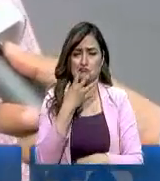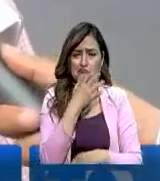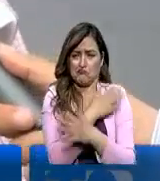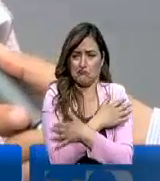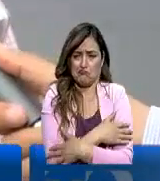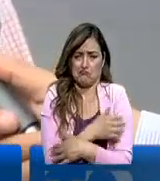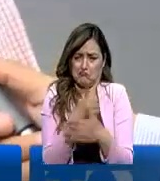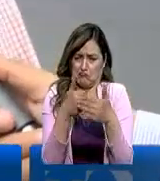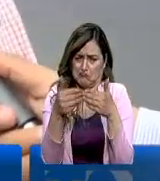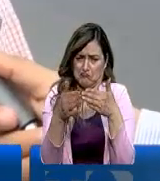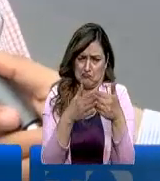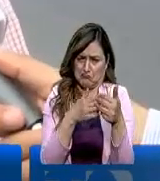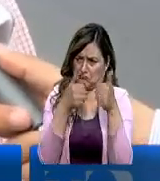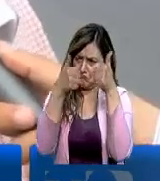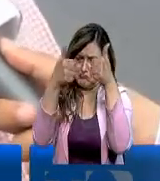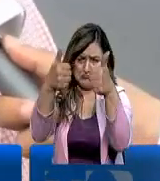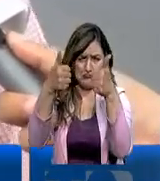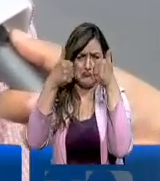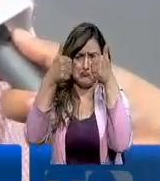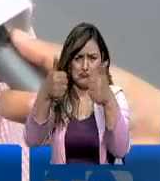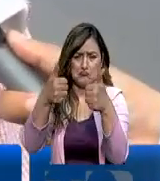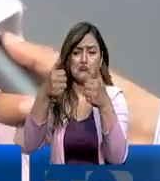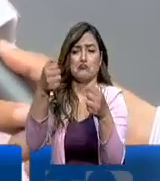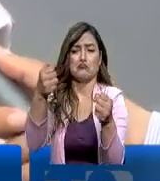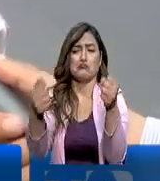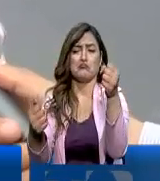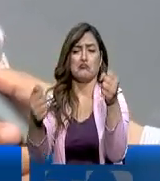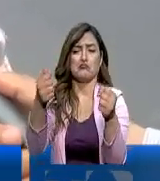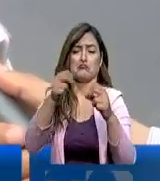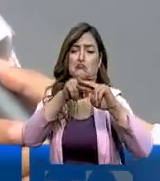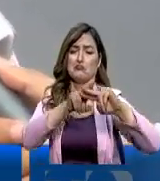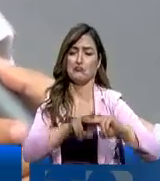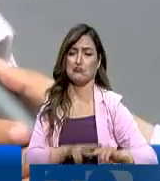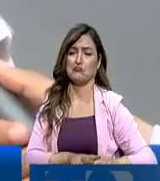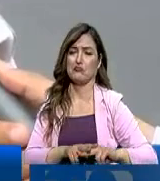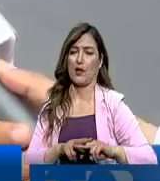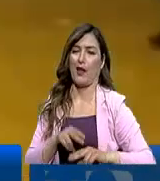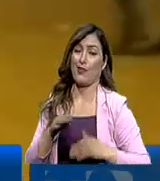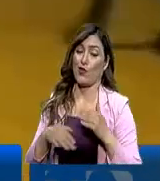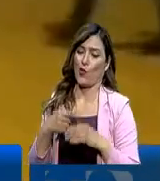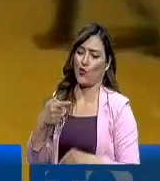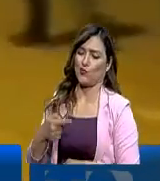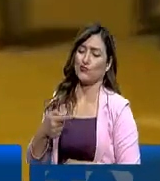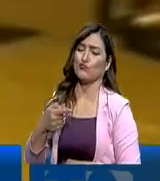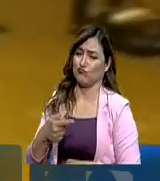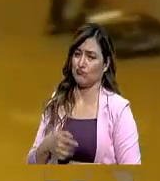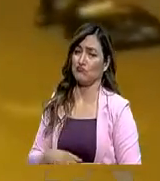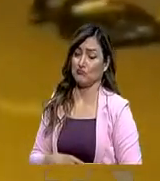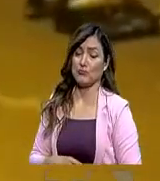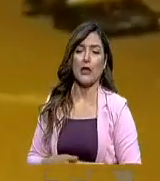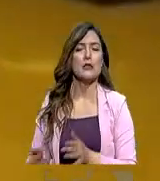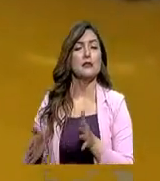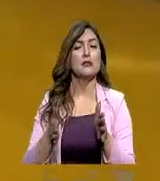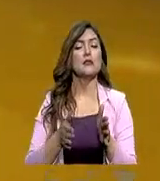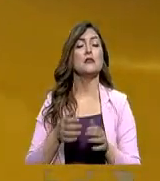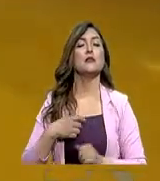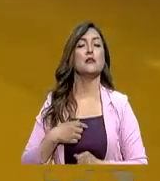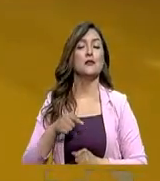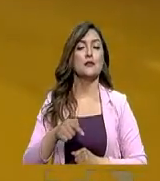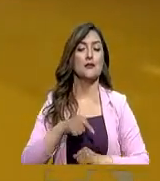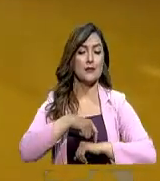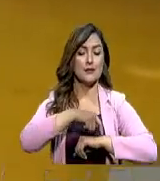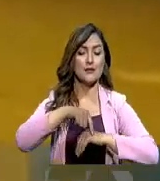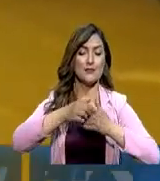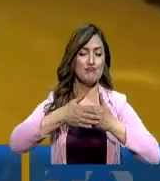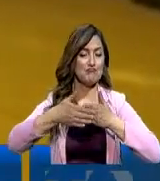bien que estén revisando los carros y... Vuelvo y repito, que sea todos los días. Sin embargo, durante este mismo lapso